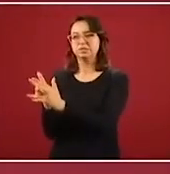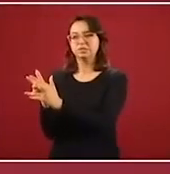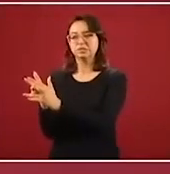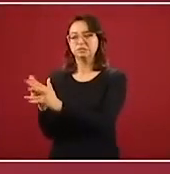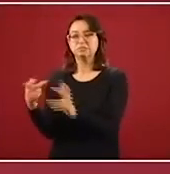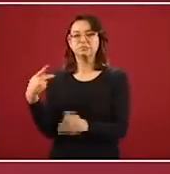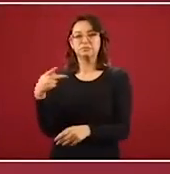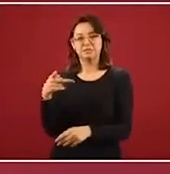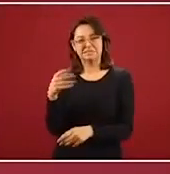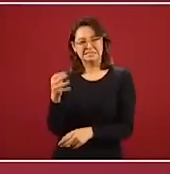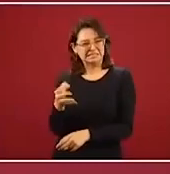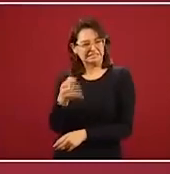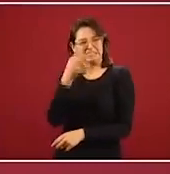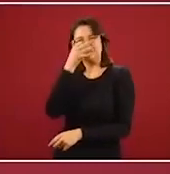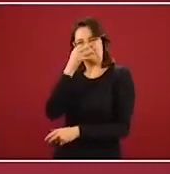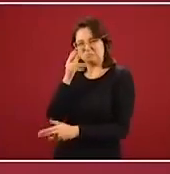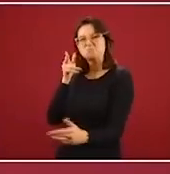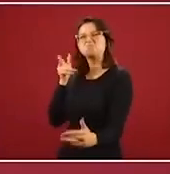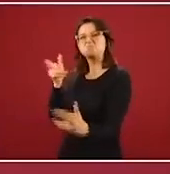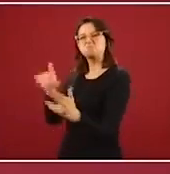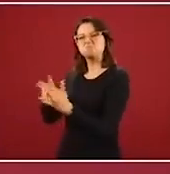humano,